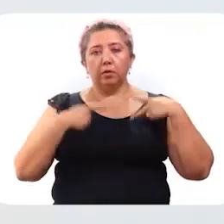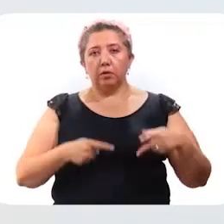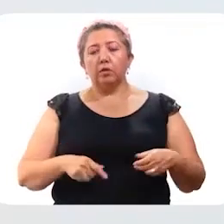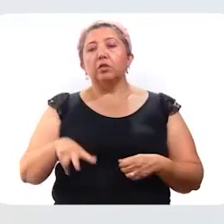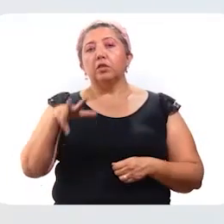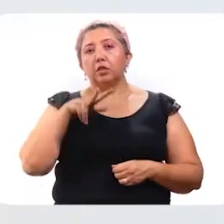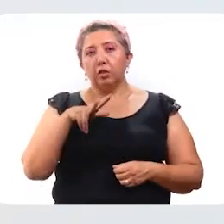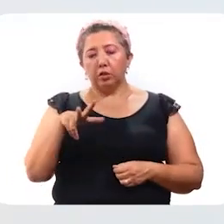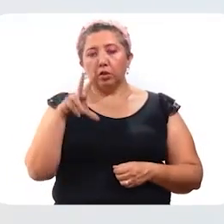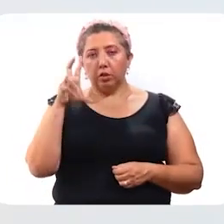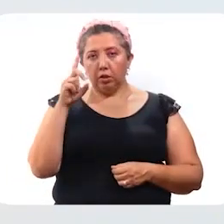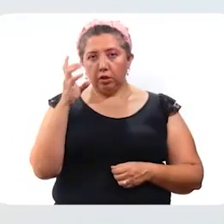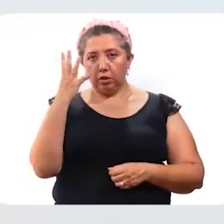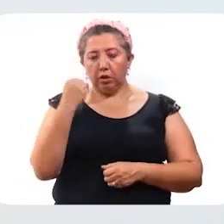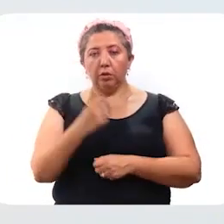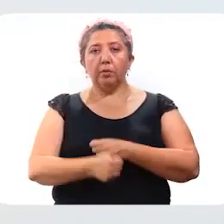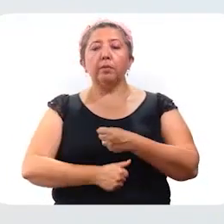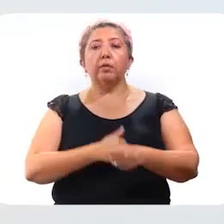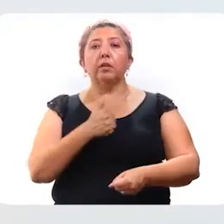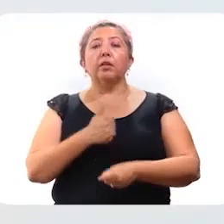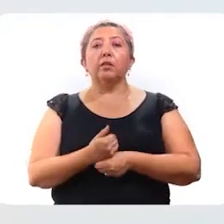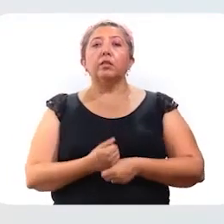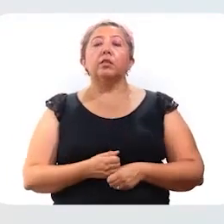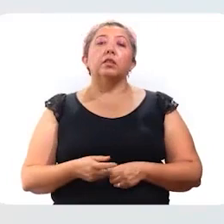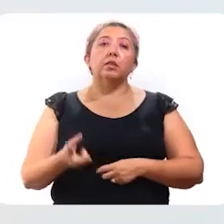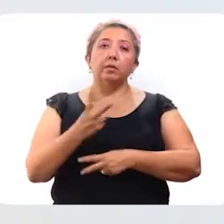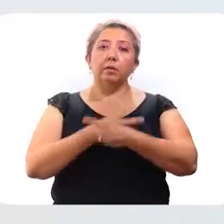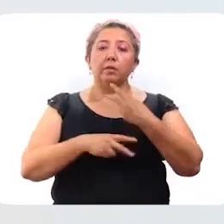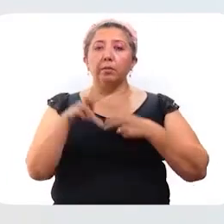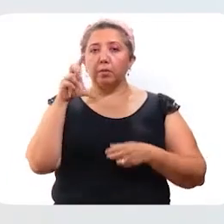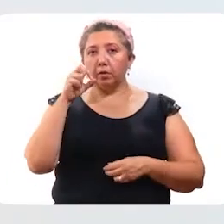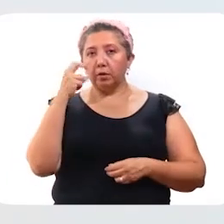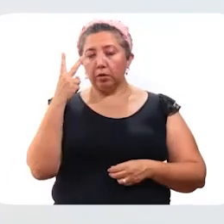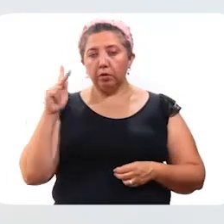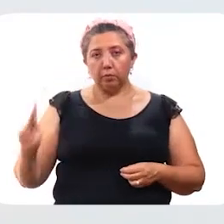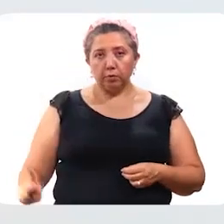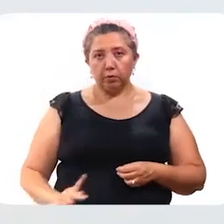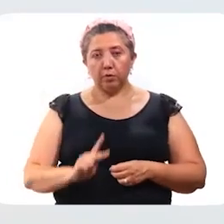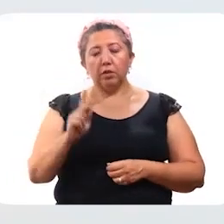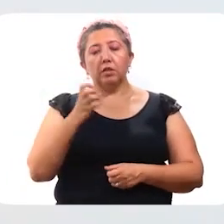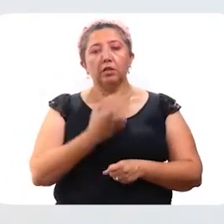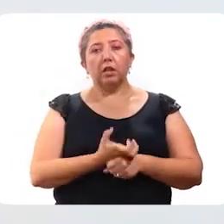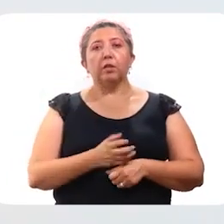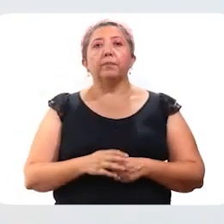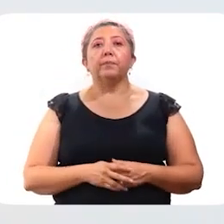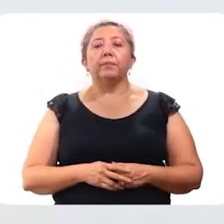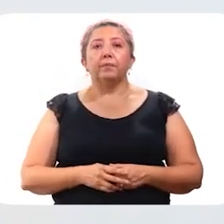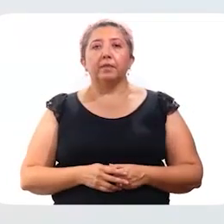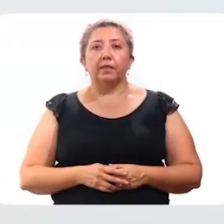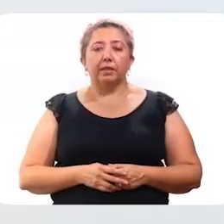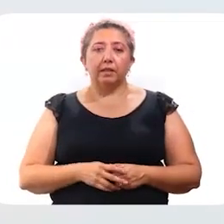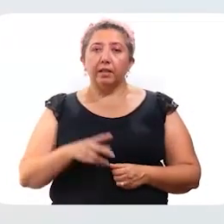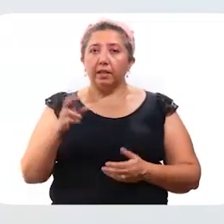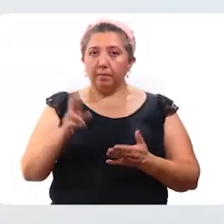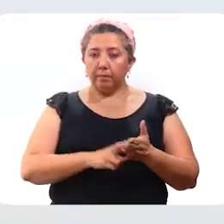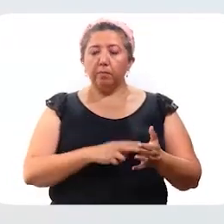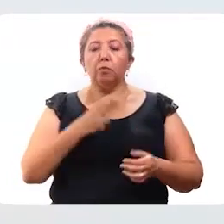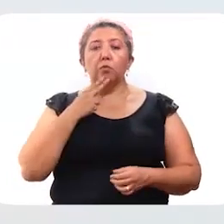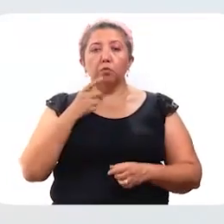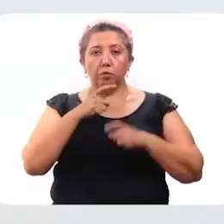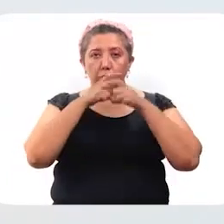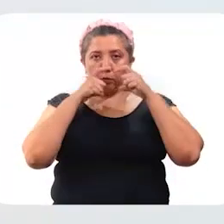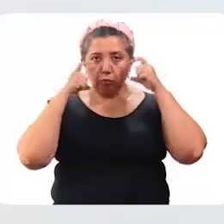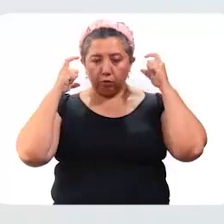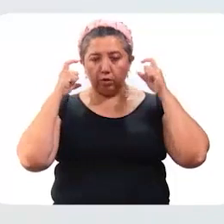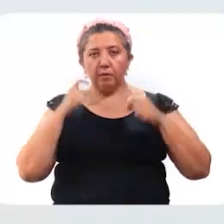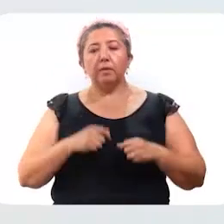personas de 18 a 39 años de edad provenientes de 22 municipios del interior del estado. Se reitera el uso